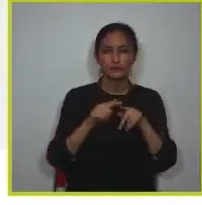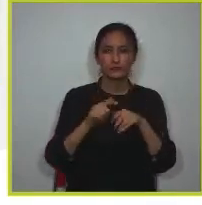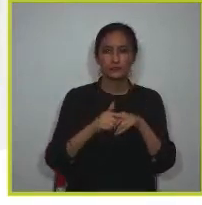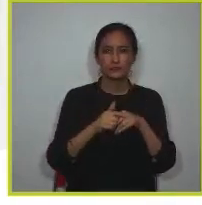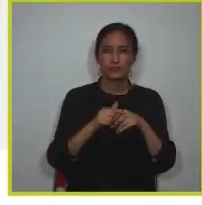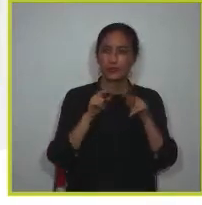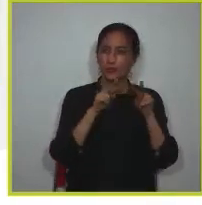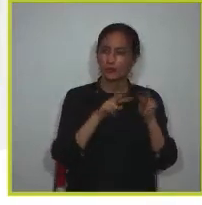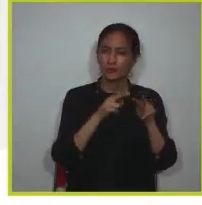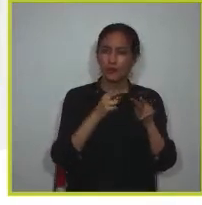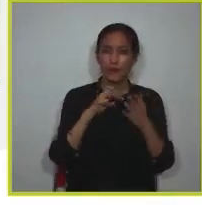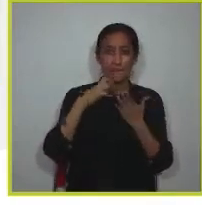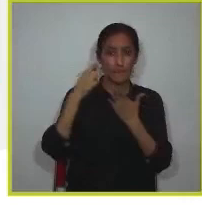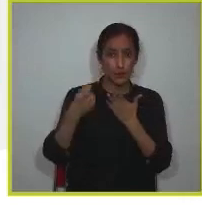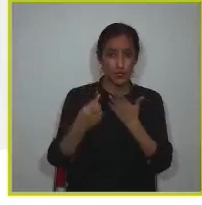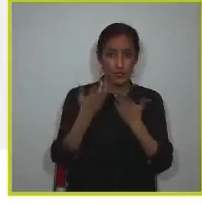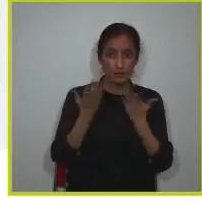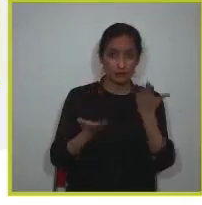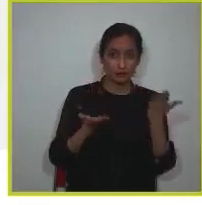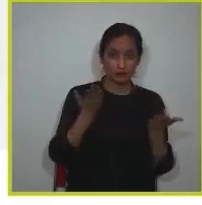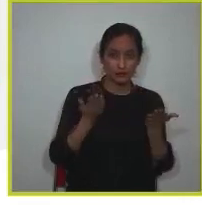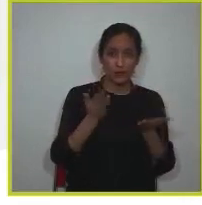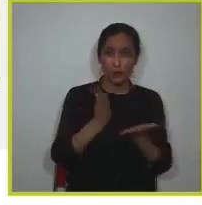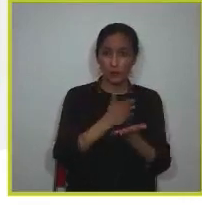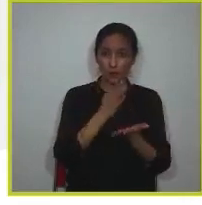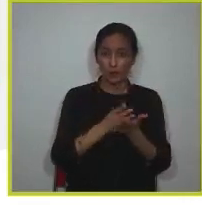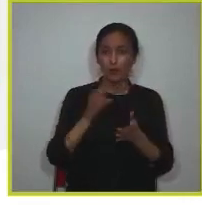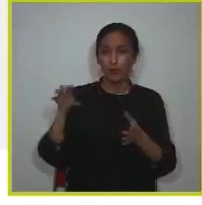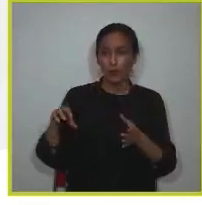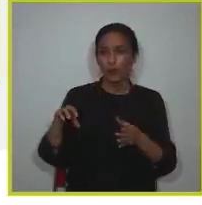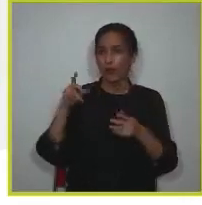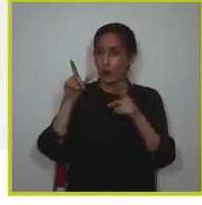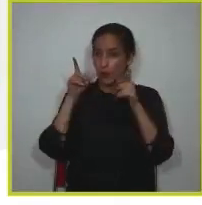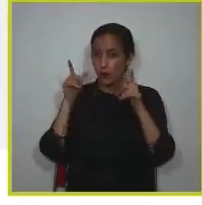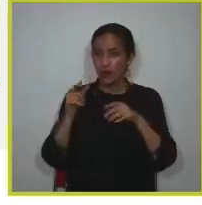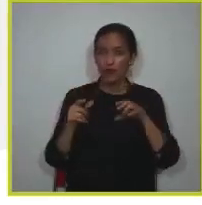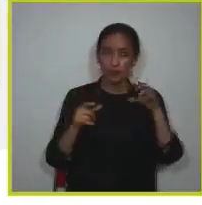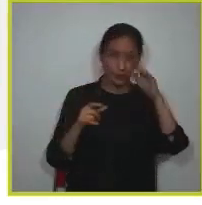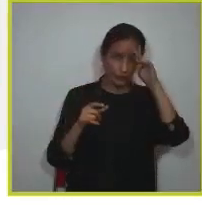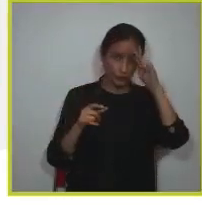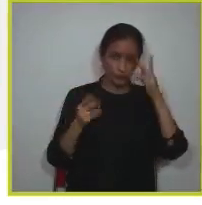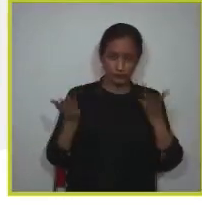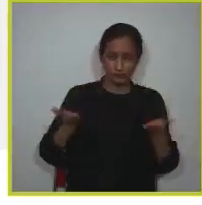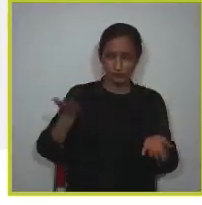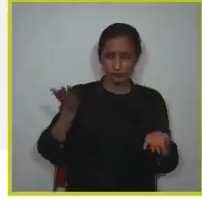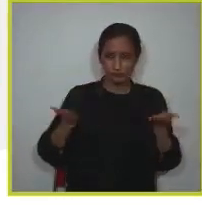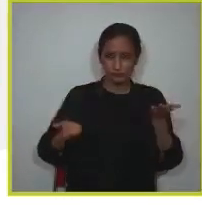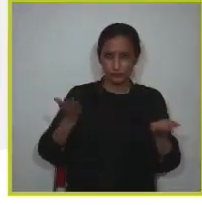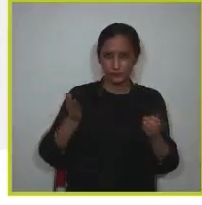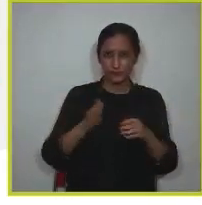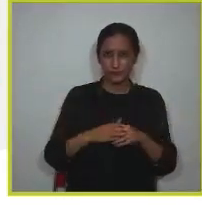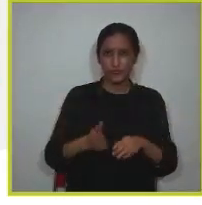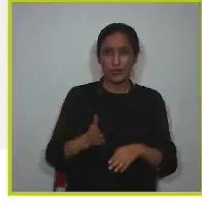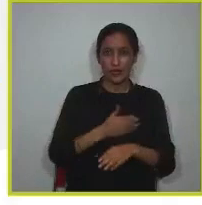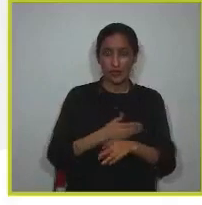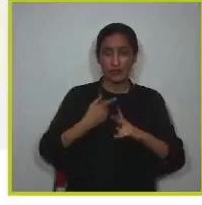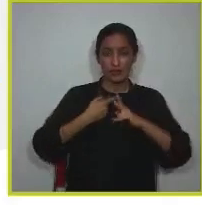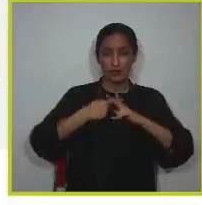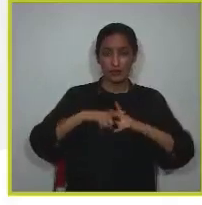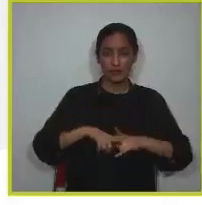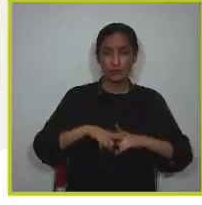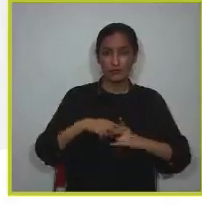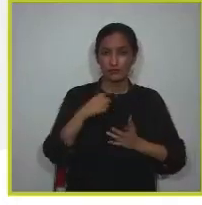visto ambos proyectos y vistas las problemáticas de ambas zonas Loreto y cusco donde El Punto de partida